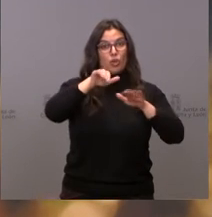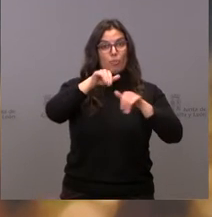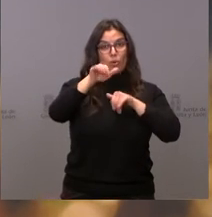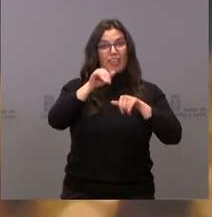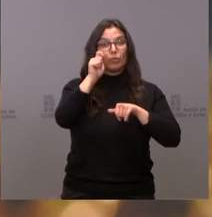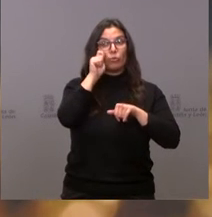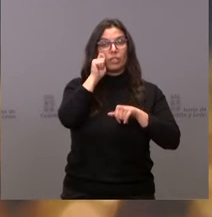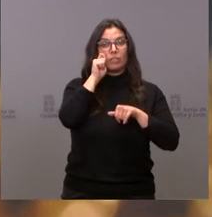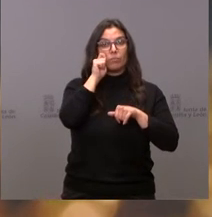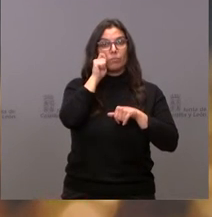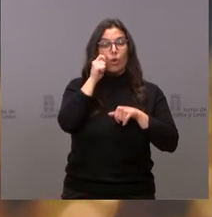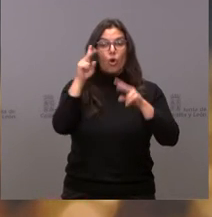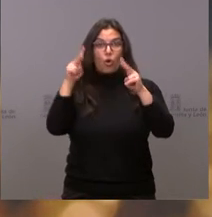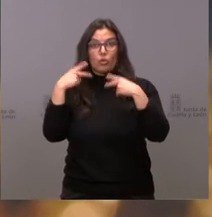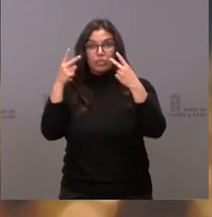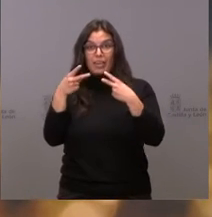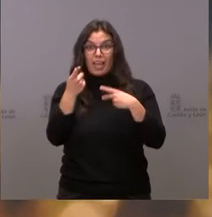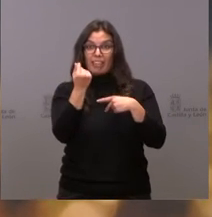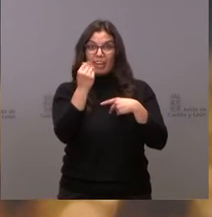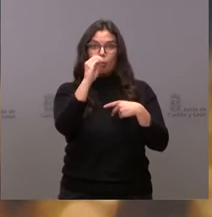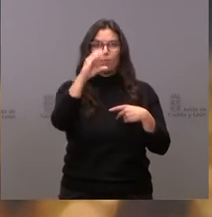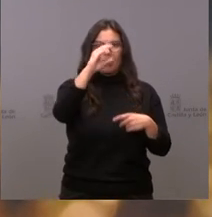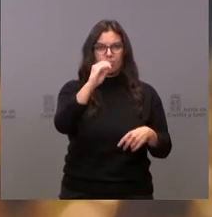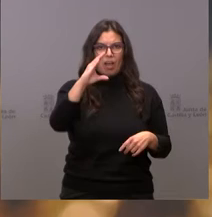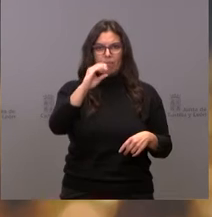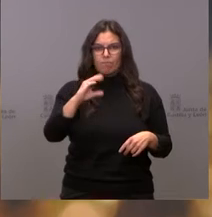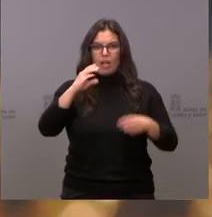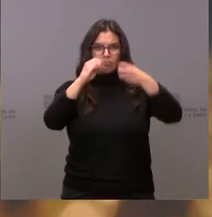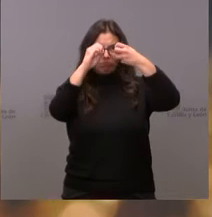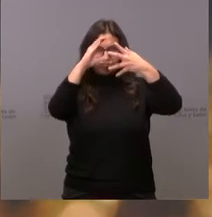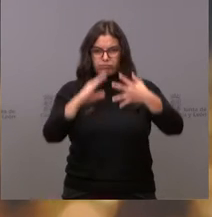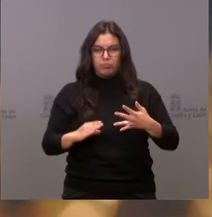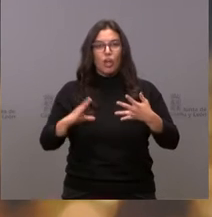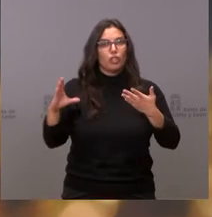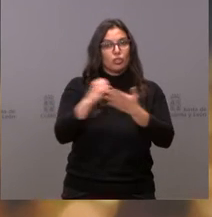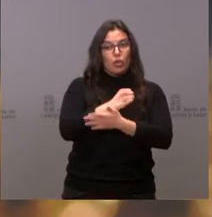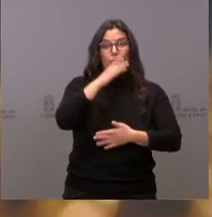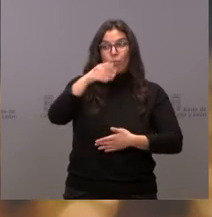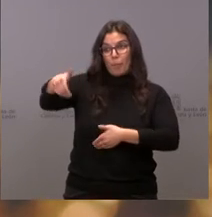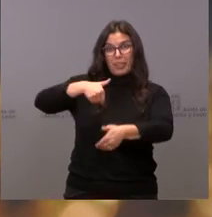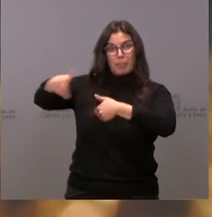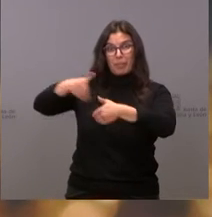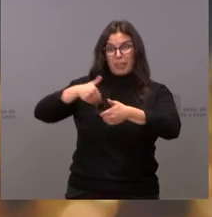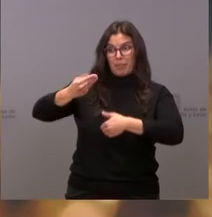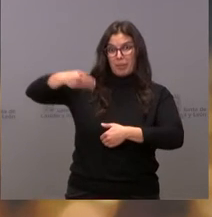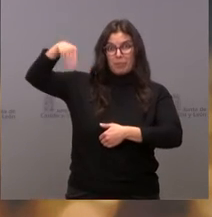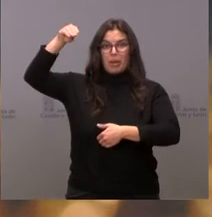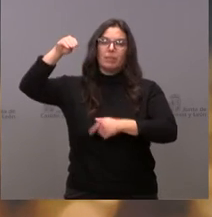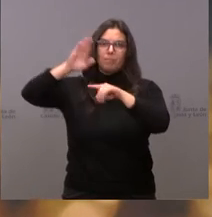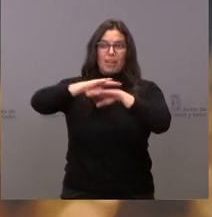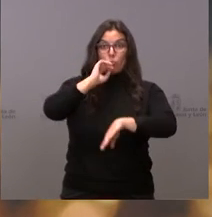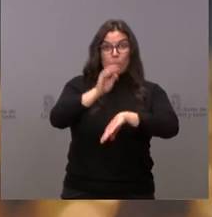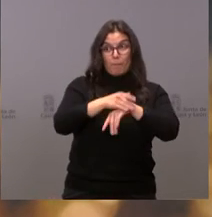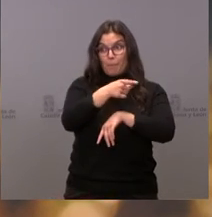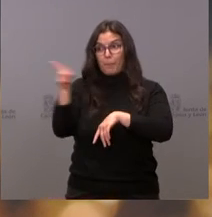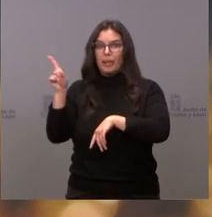el turismo y la hostelería con el fin de atender todas las solicitudes presentadas que cumplen los requisitos por eso